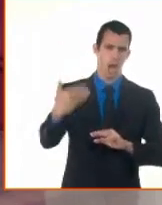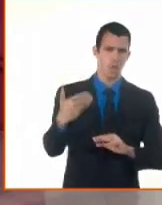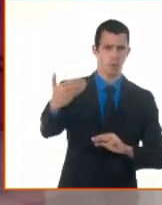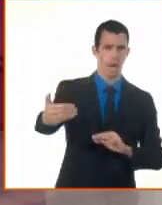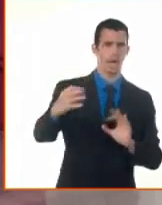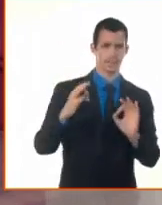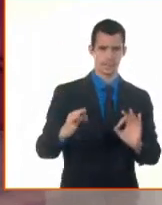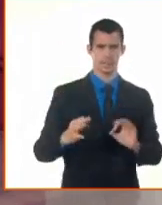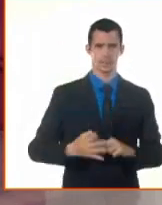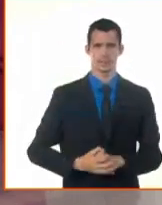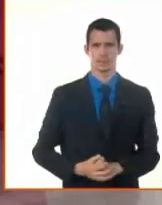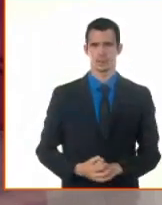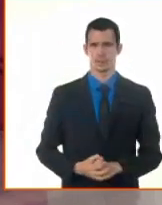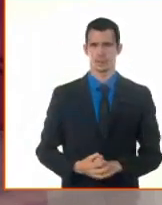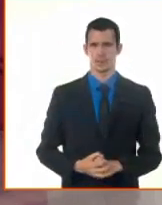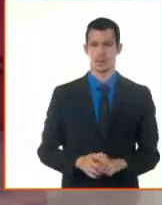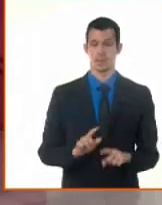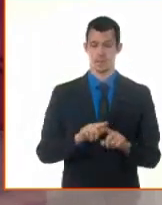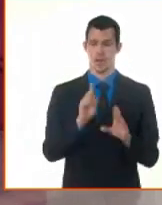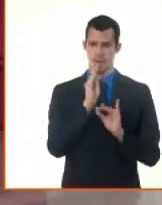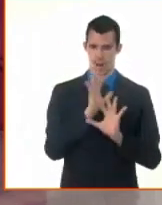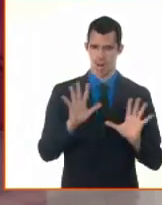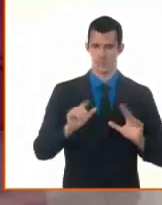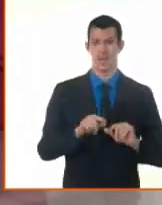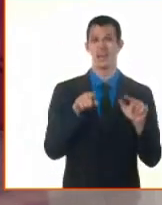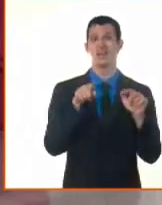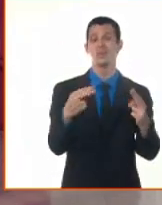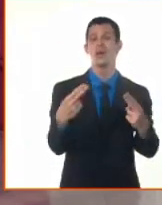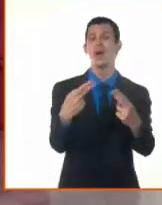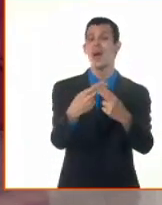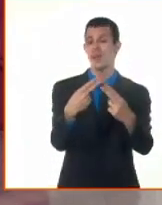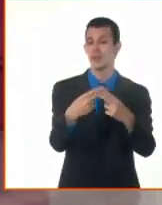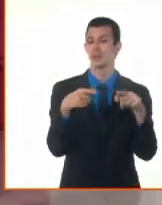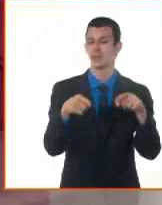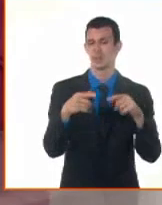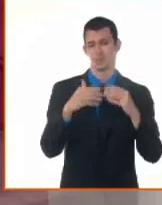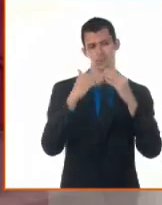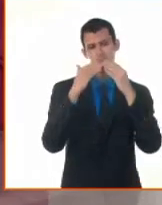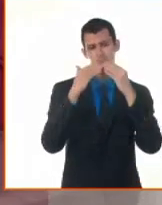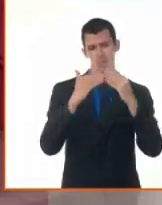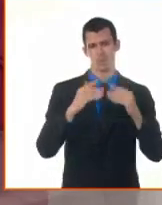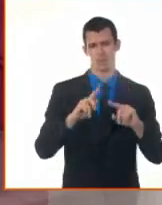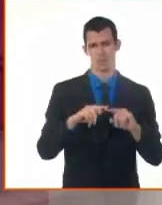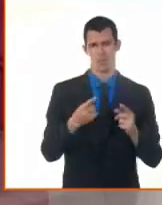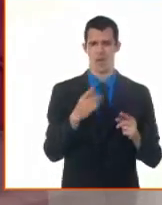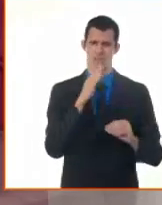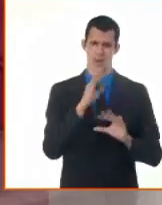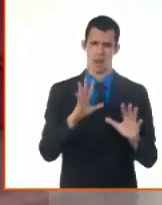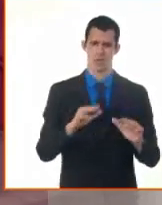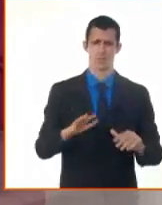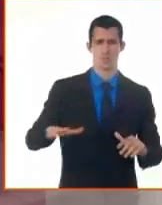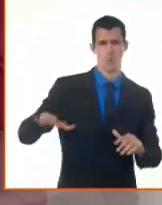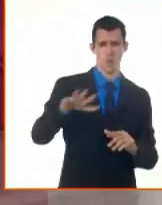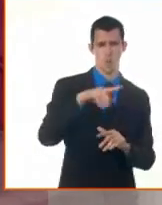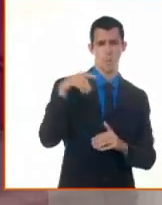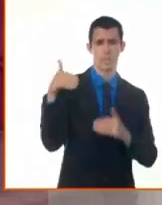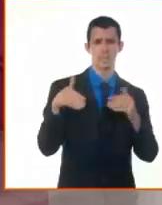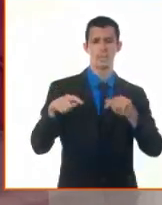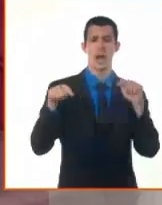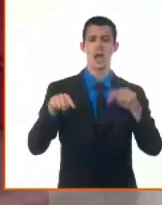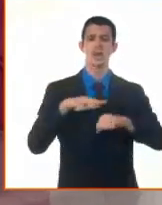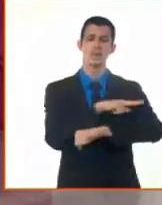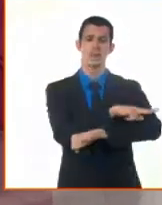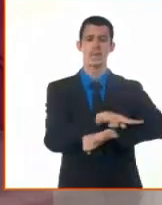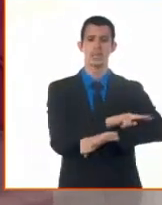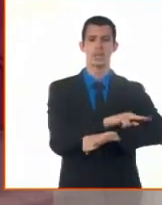aportes esenciales que hace es la condena a las sanciones unilaterales de Estados Unidos en contra de países